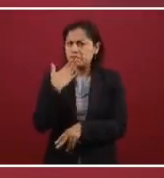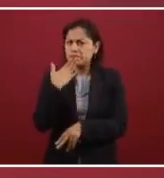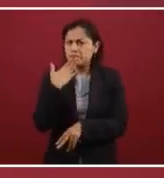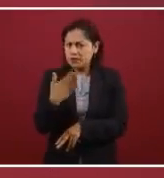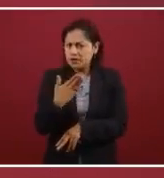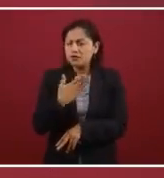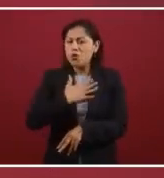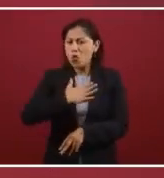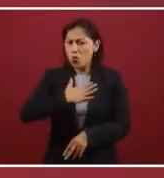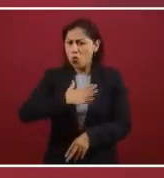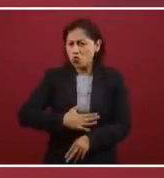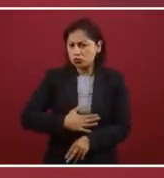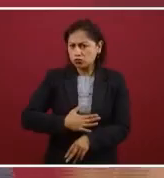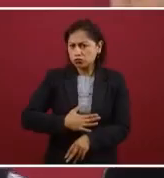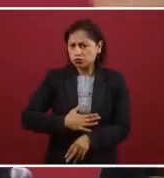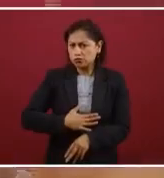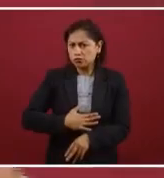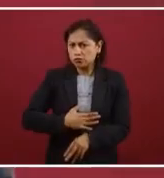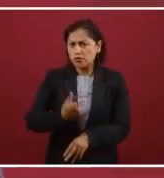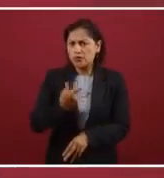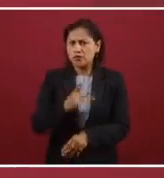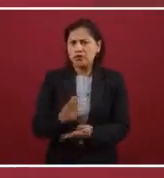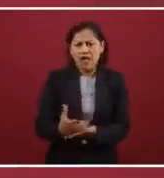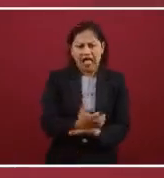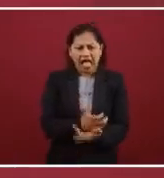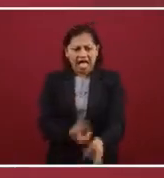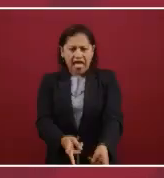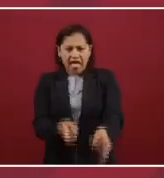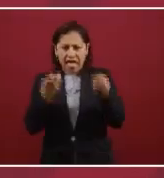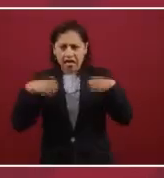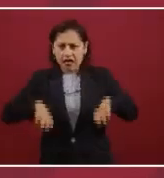utilidades justas, no atracos,